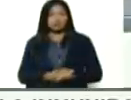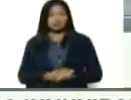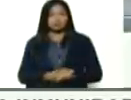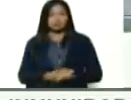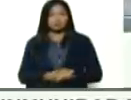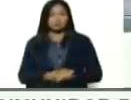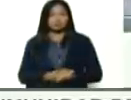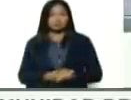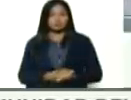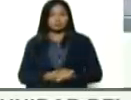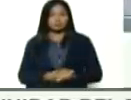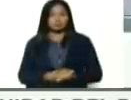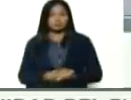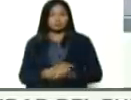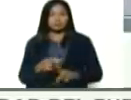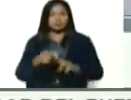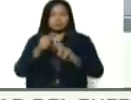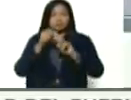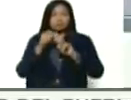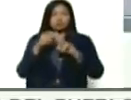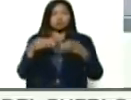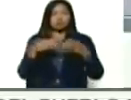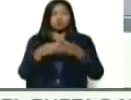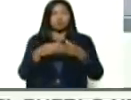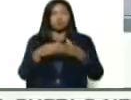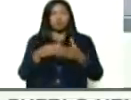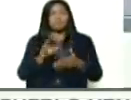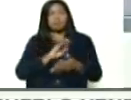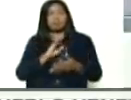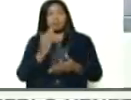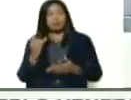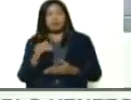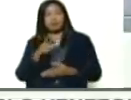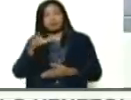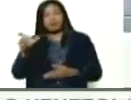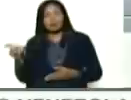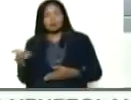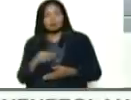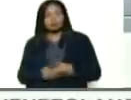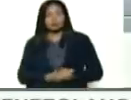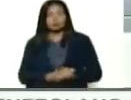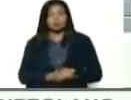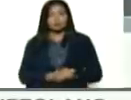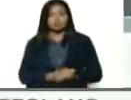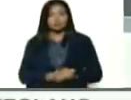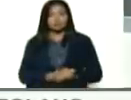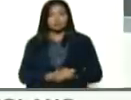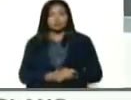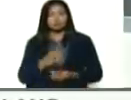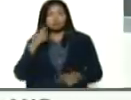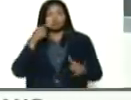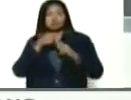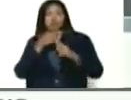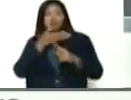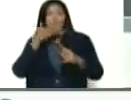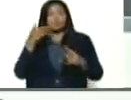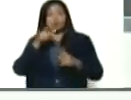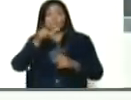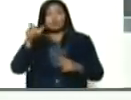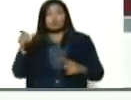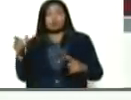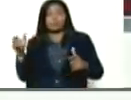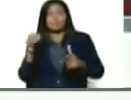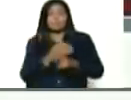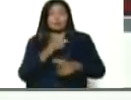y para la selección de los candidatos y candidatas tenemos que llevar los mejores candidatos